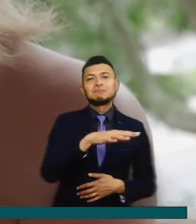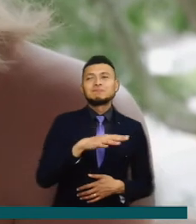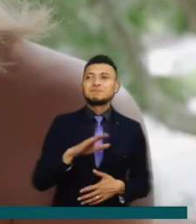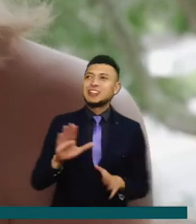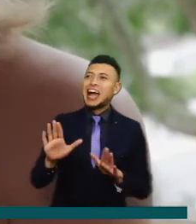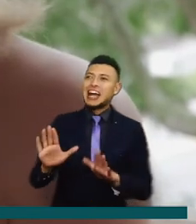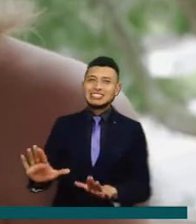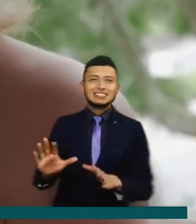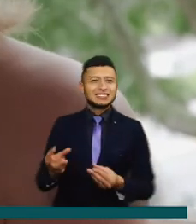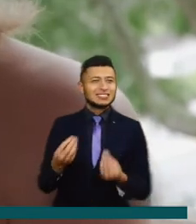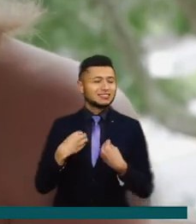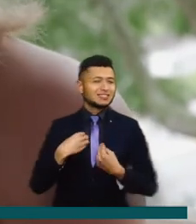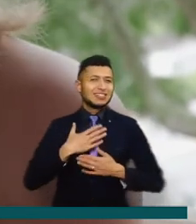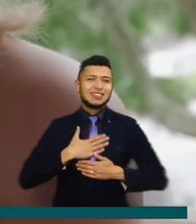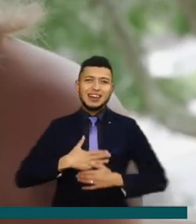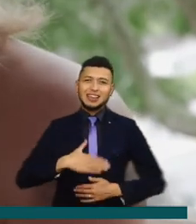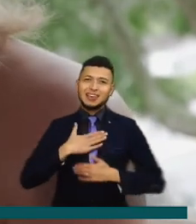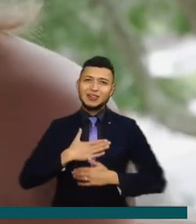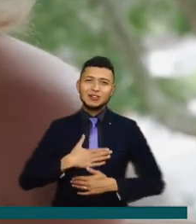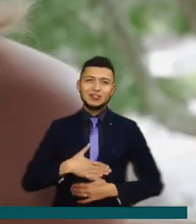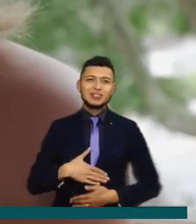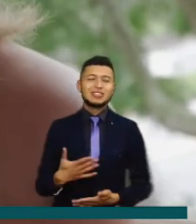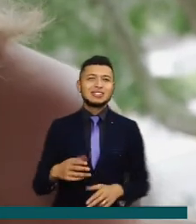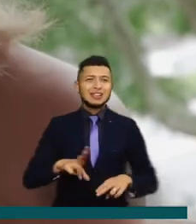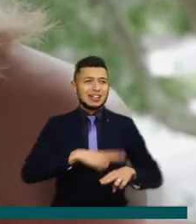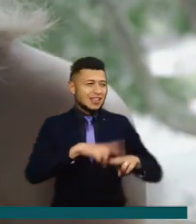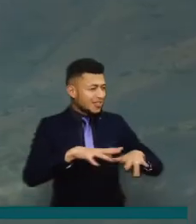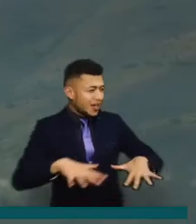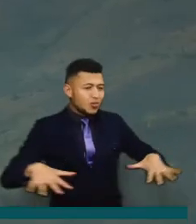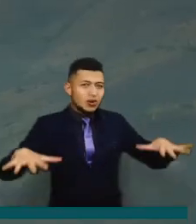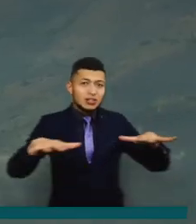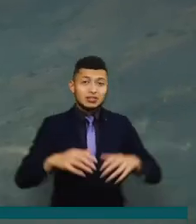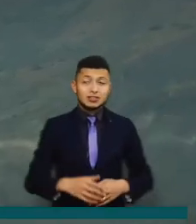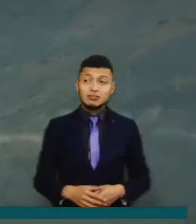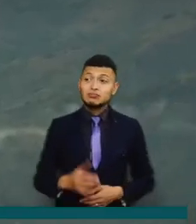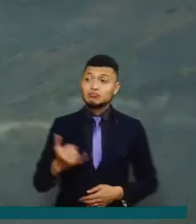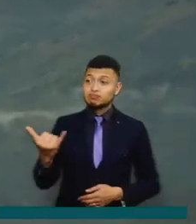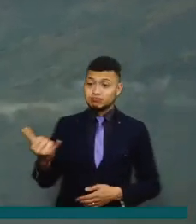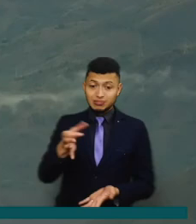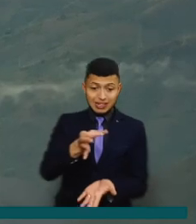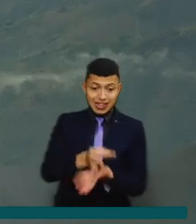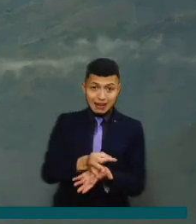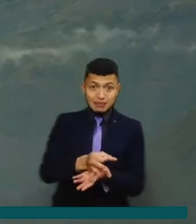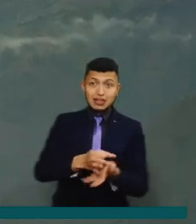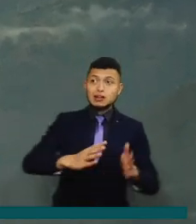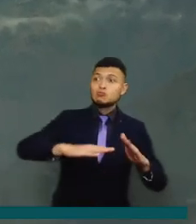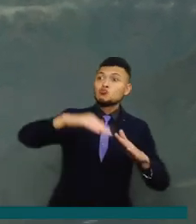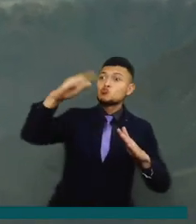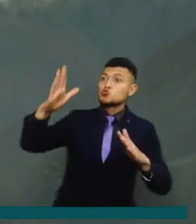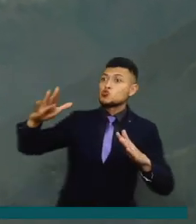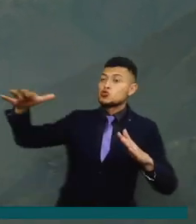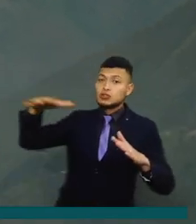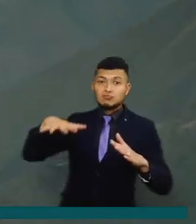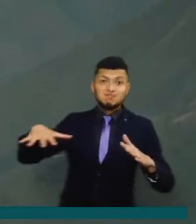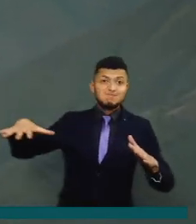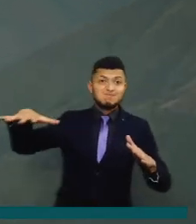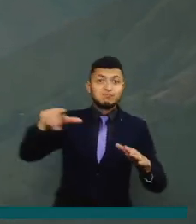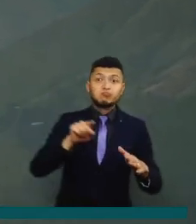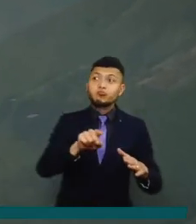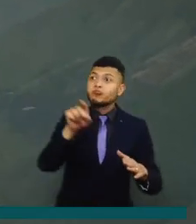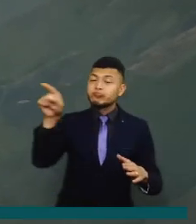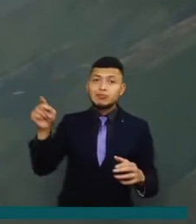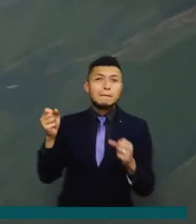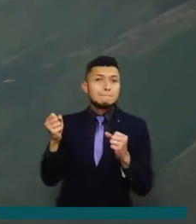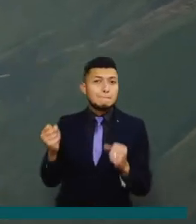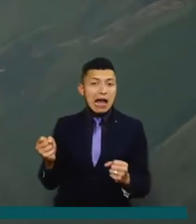muy tranquilos, que en el sitio de la naturaleza. Las montañas que rodean la capital musical de Colombia son, hoy por